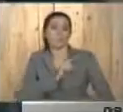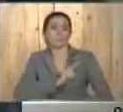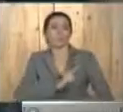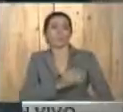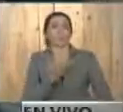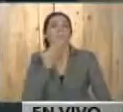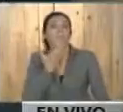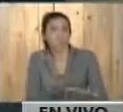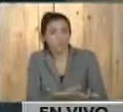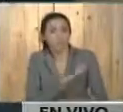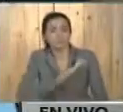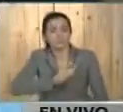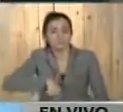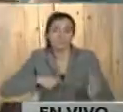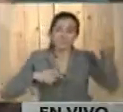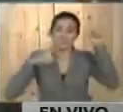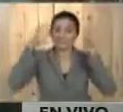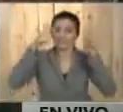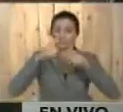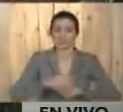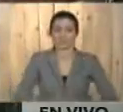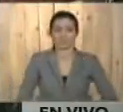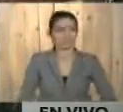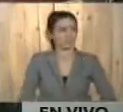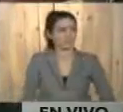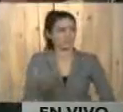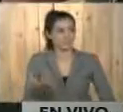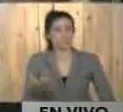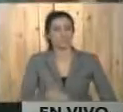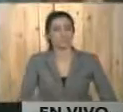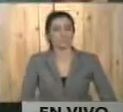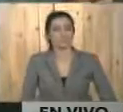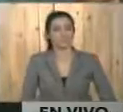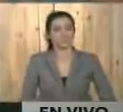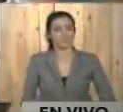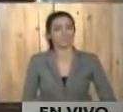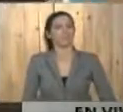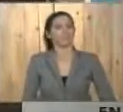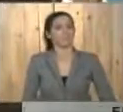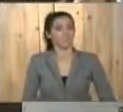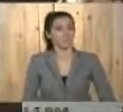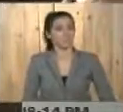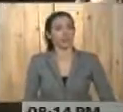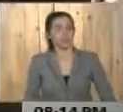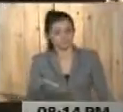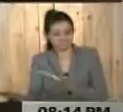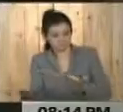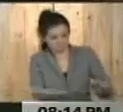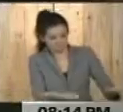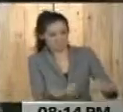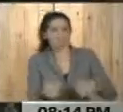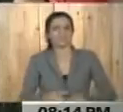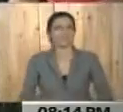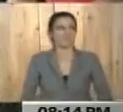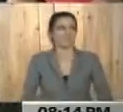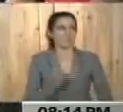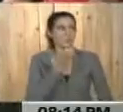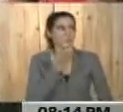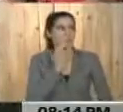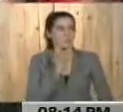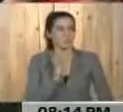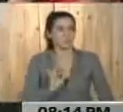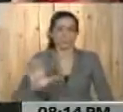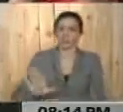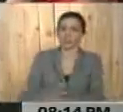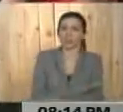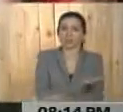comandante Hugo Chávez. ¿Cómo estás tú? Ah, bueno, el escenario es de ustedes. Como por ejemplo, la